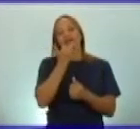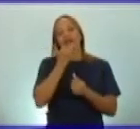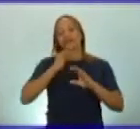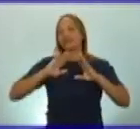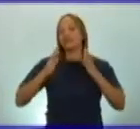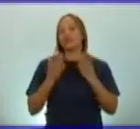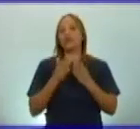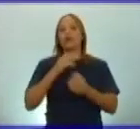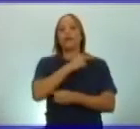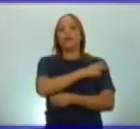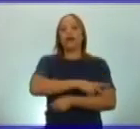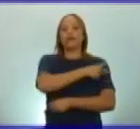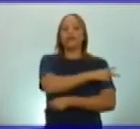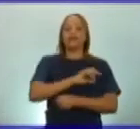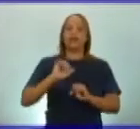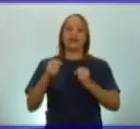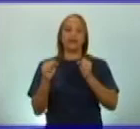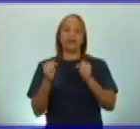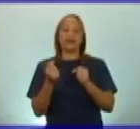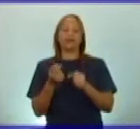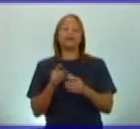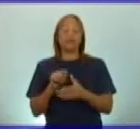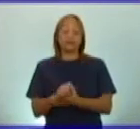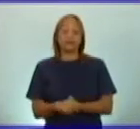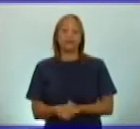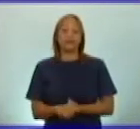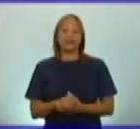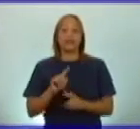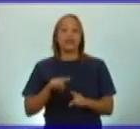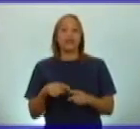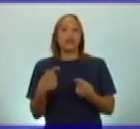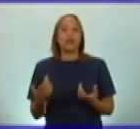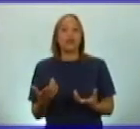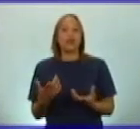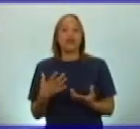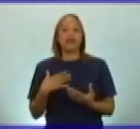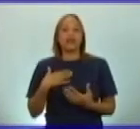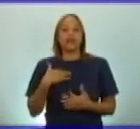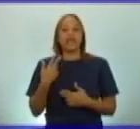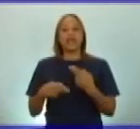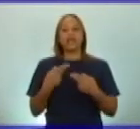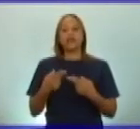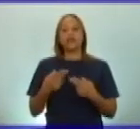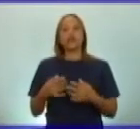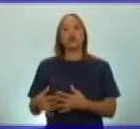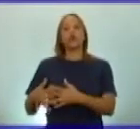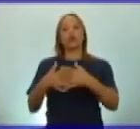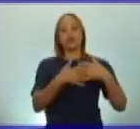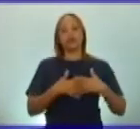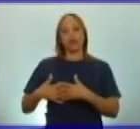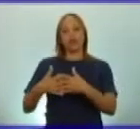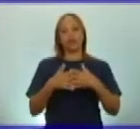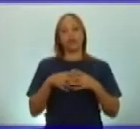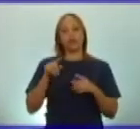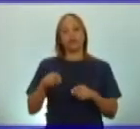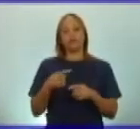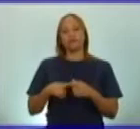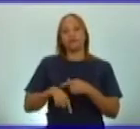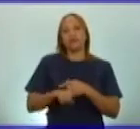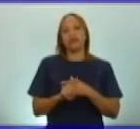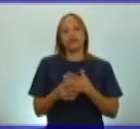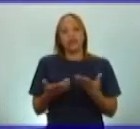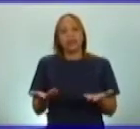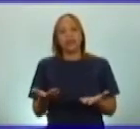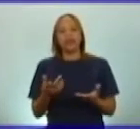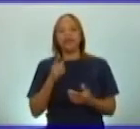capitalistas. Y que ante esta crisis económica, ¿cuál fue la postura del gobierno norteamericano? ¿Qué hacer para salir de ello? Esto